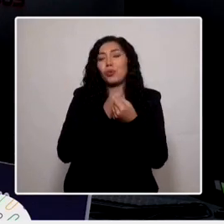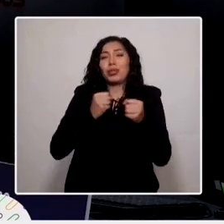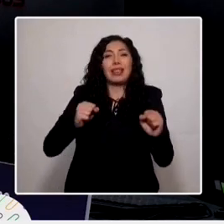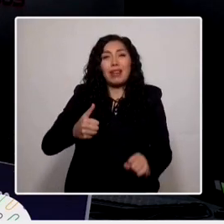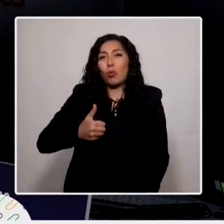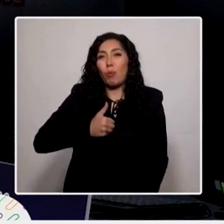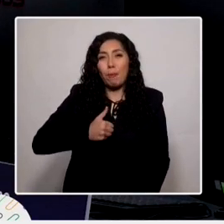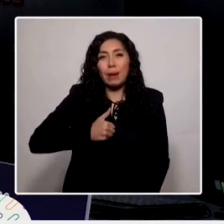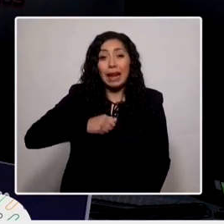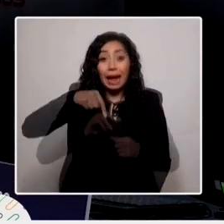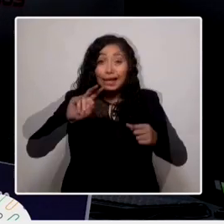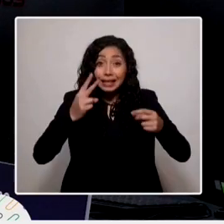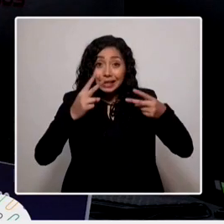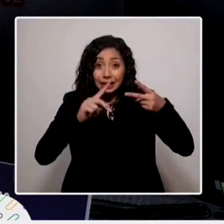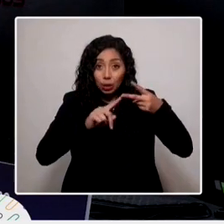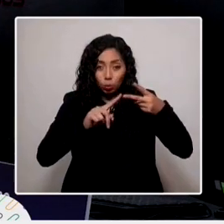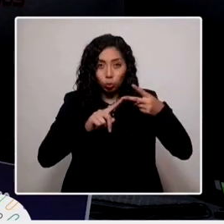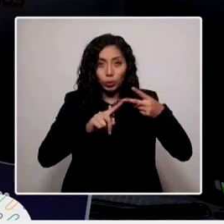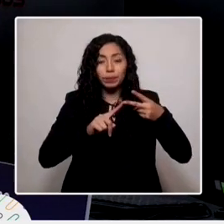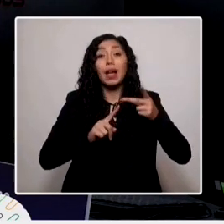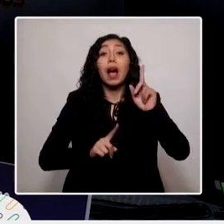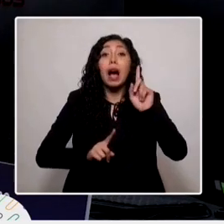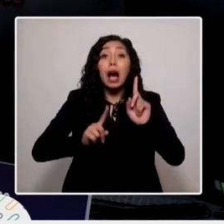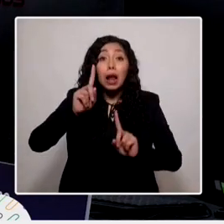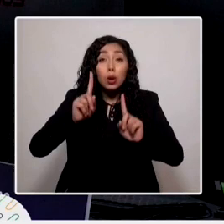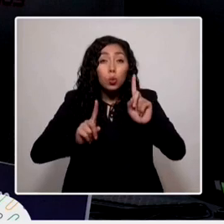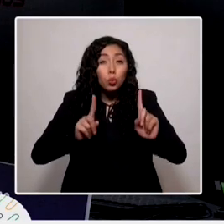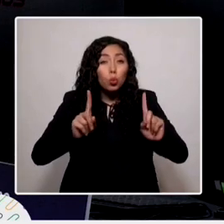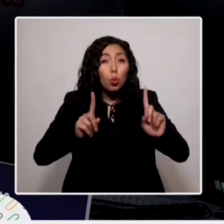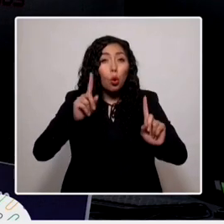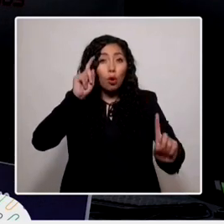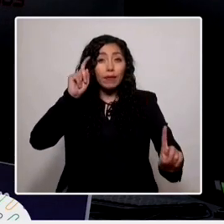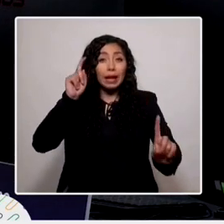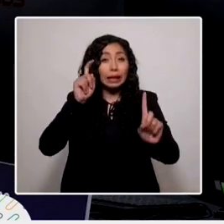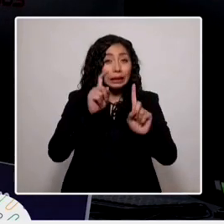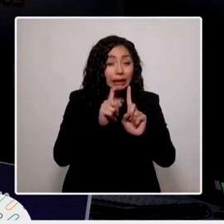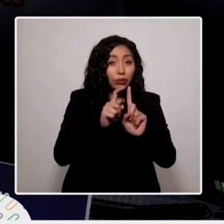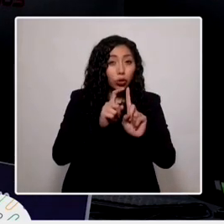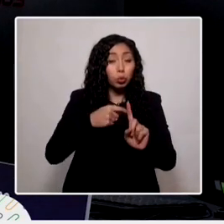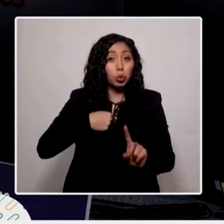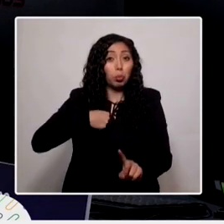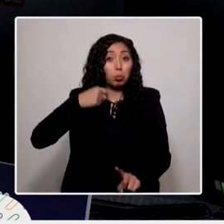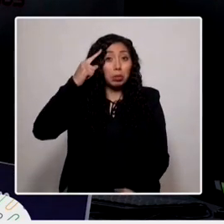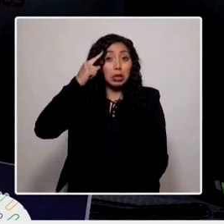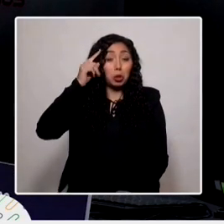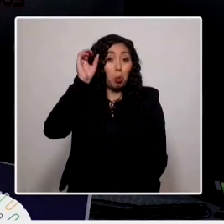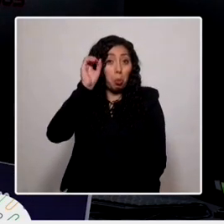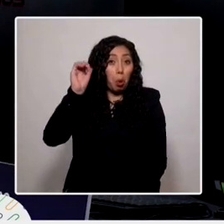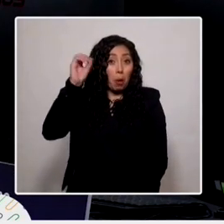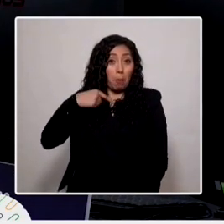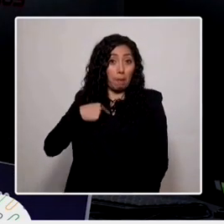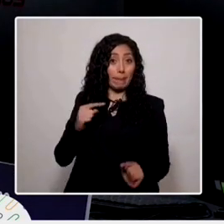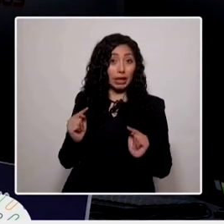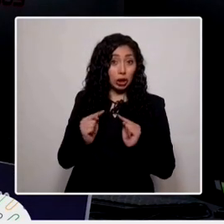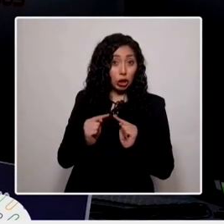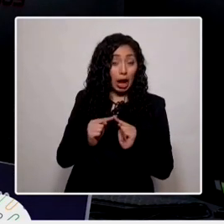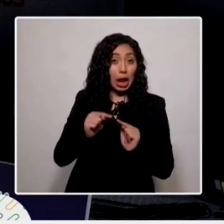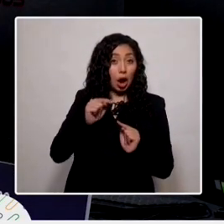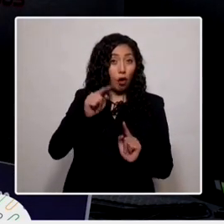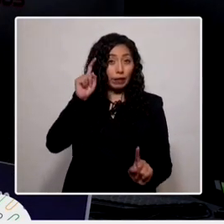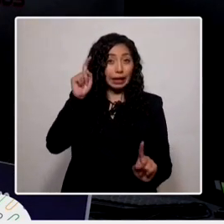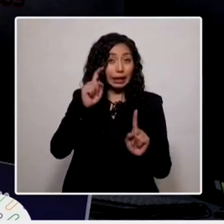estos 30 días. Algunos objetivos, me parece personalmente, están más allá de las